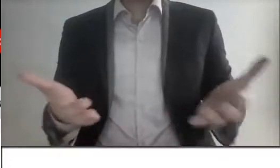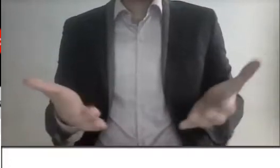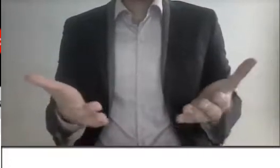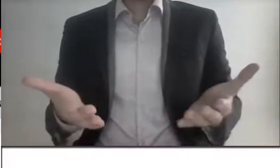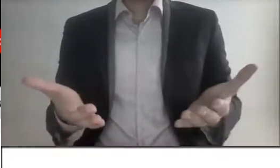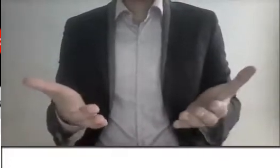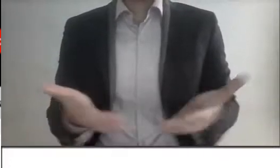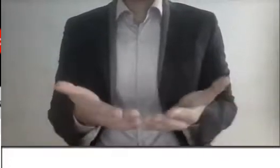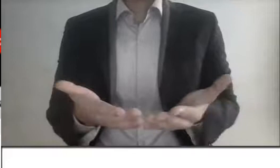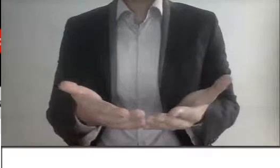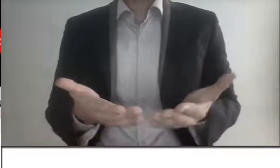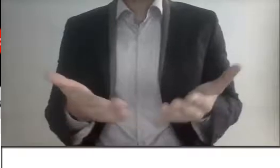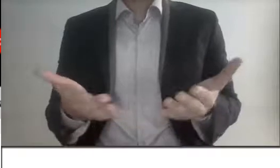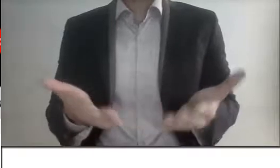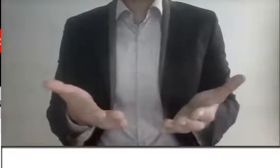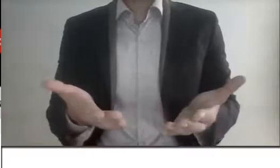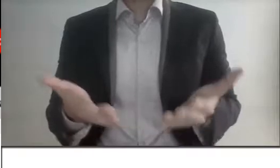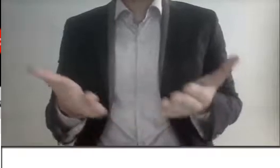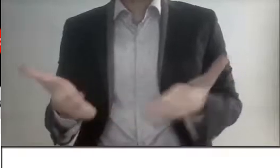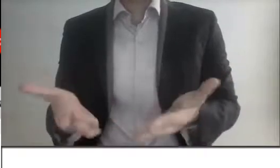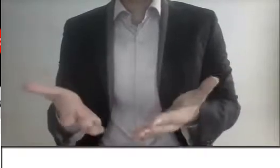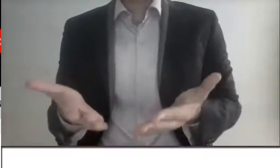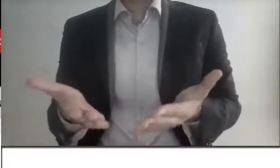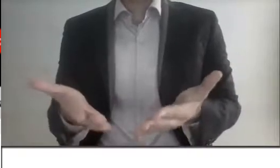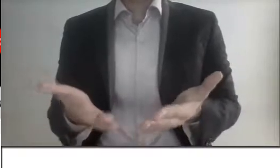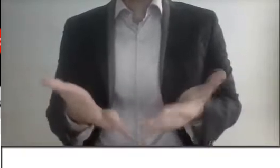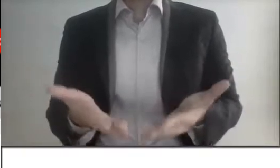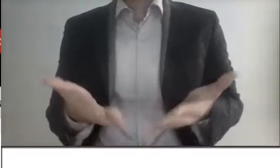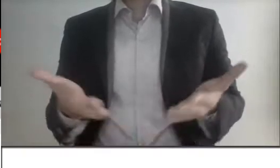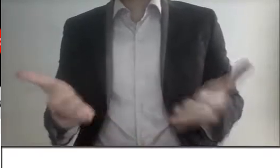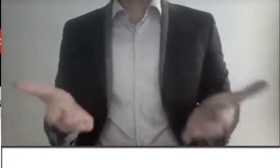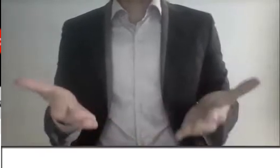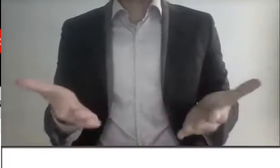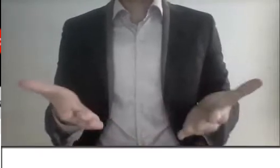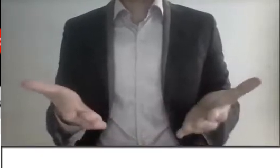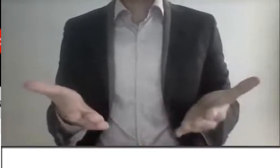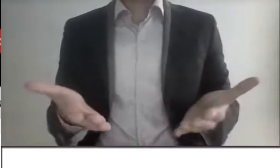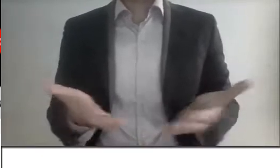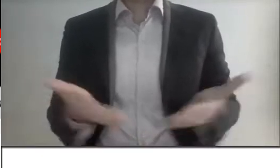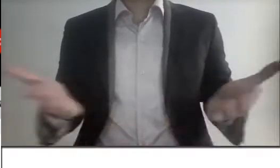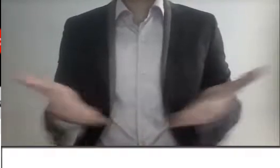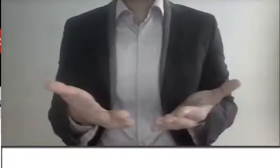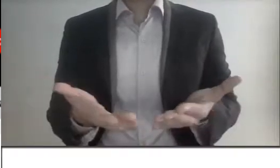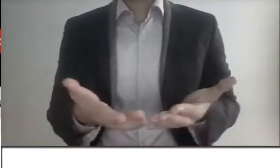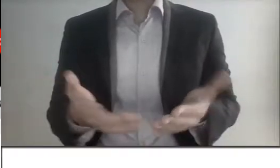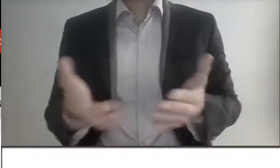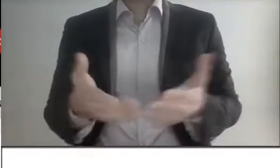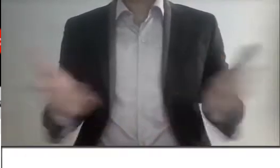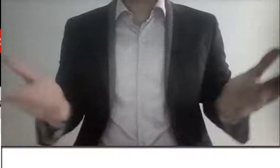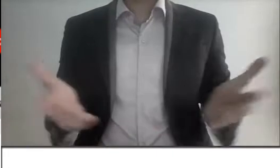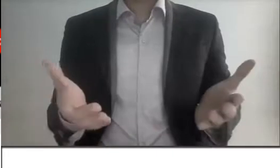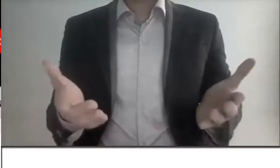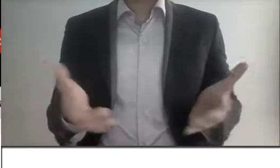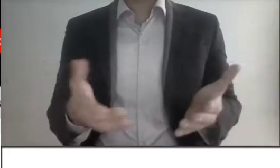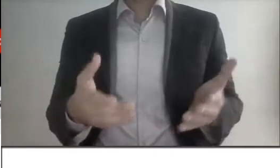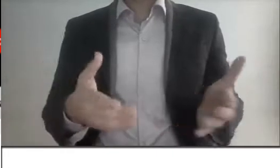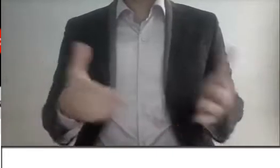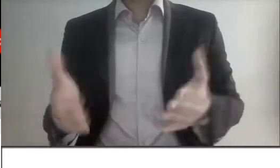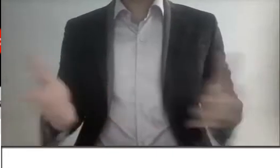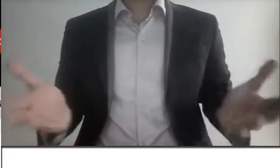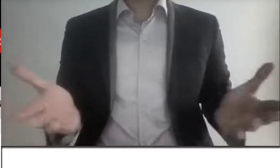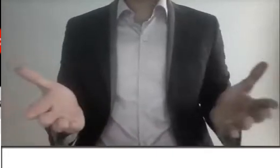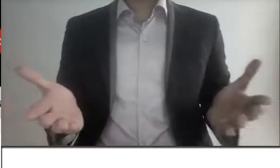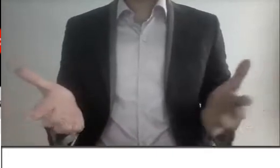durante el periodo de Calderón, porque incluso él tenía beneficios justamente durante su periodo en el tema de ingresos relacionados